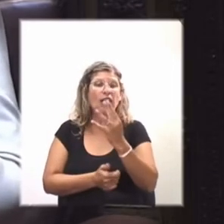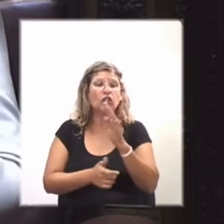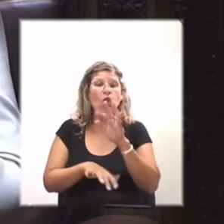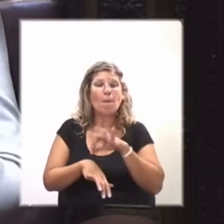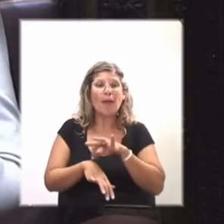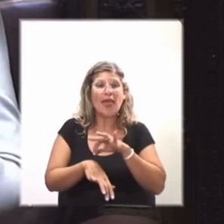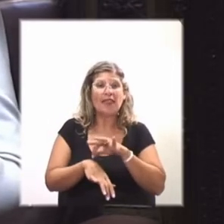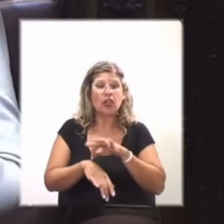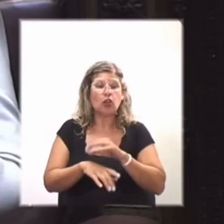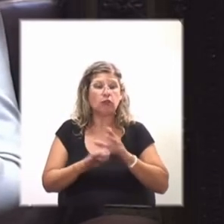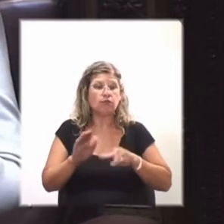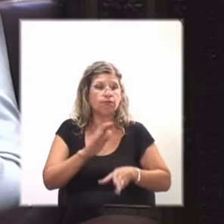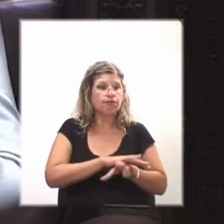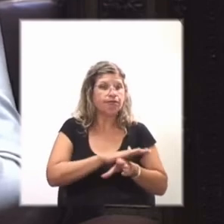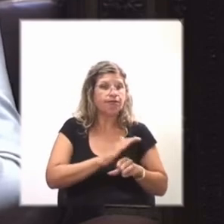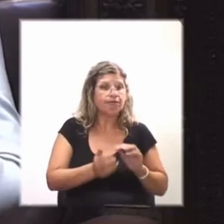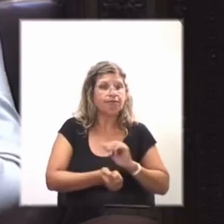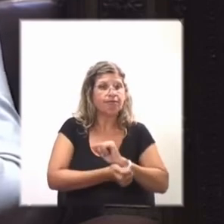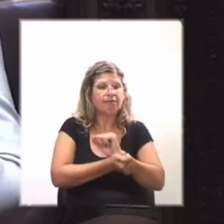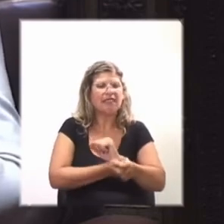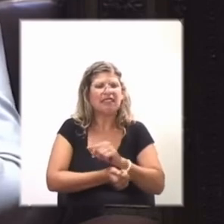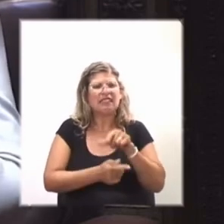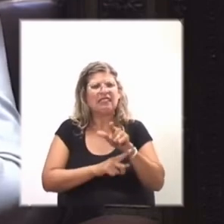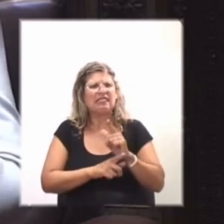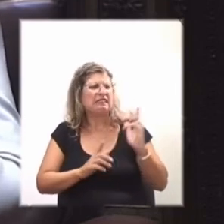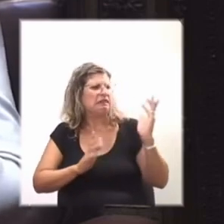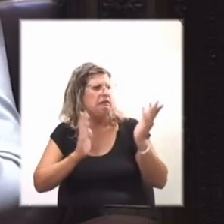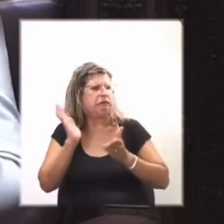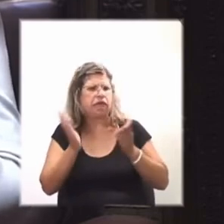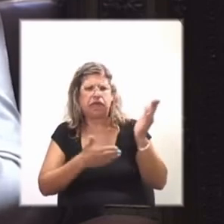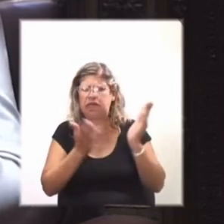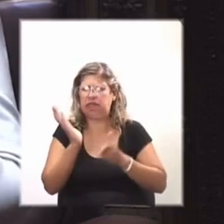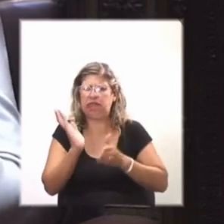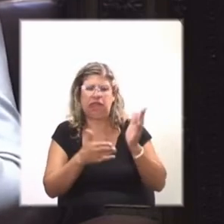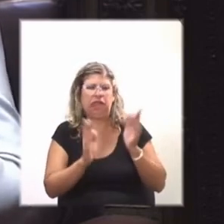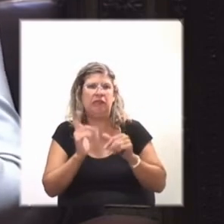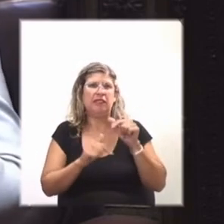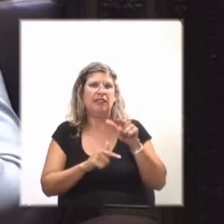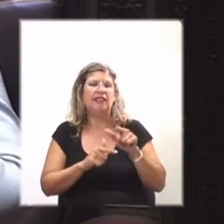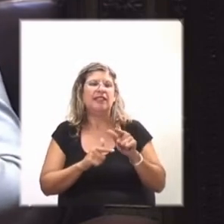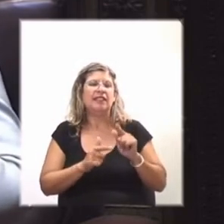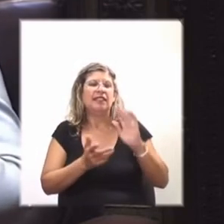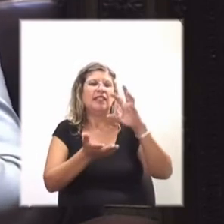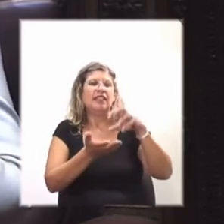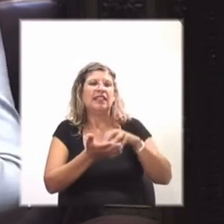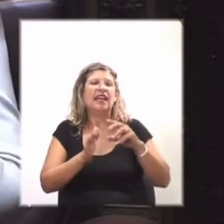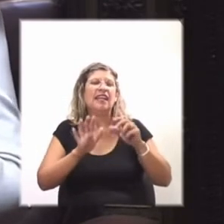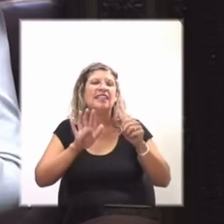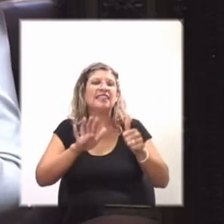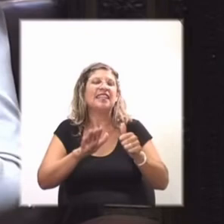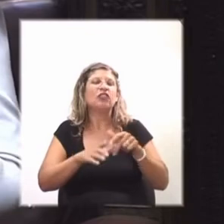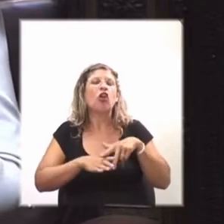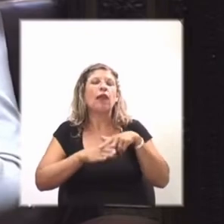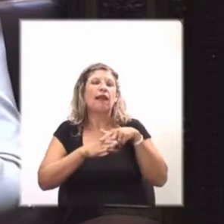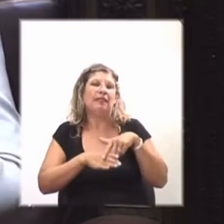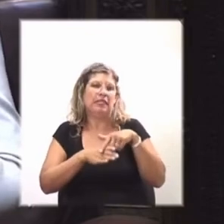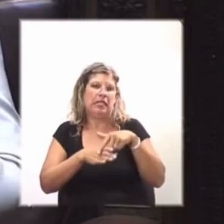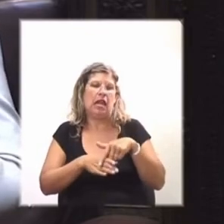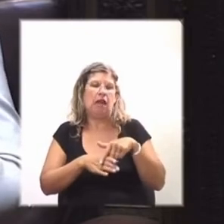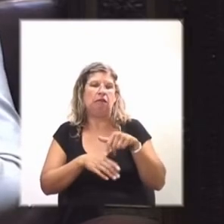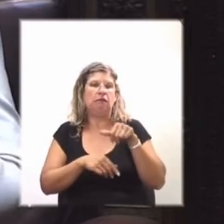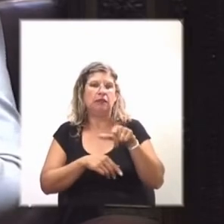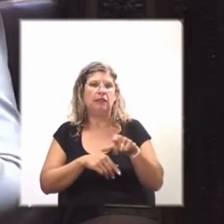estaban detenidos y siendo brutalmente torturados en el Regimiento Sexto de Caballería.